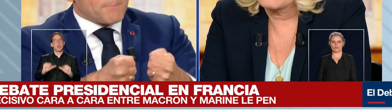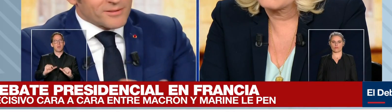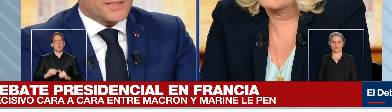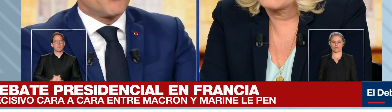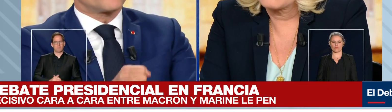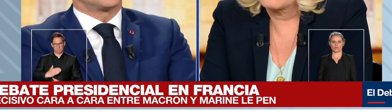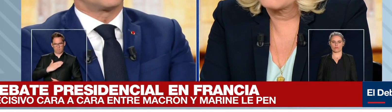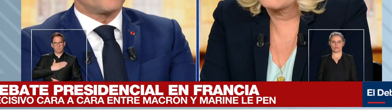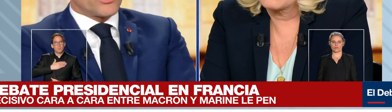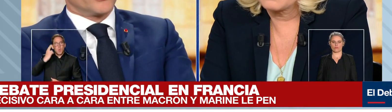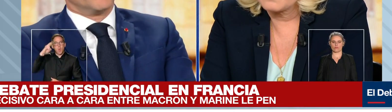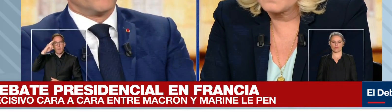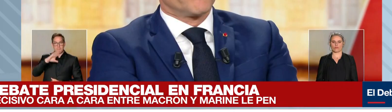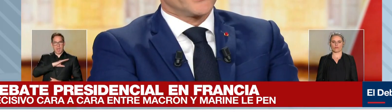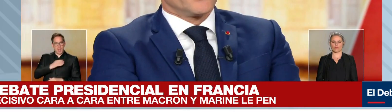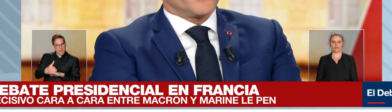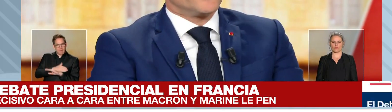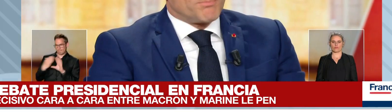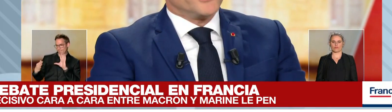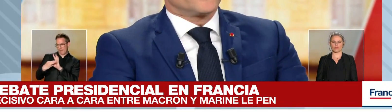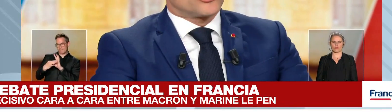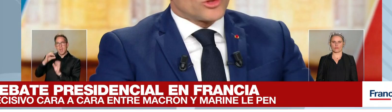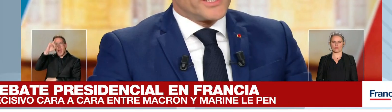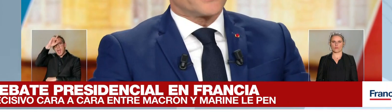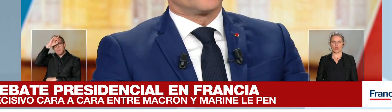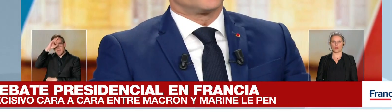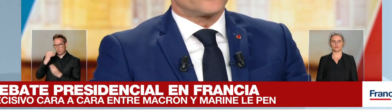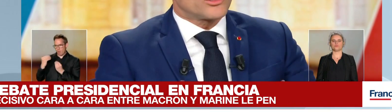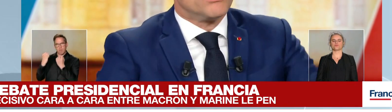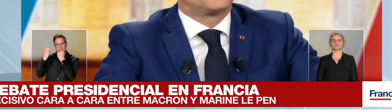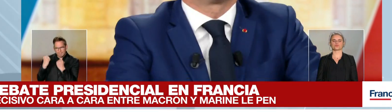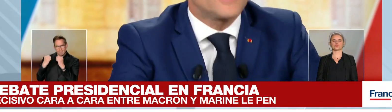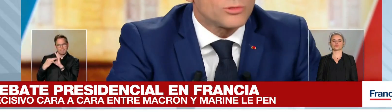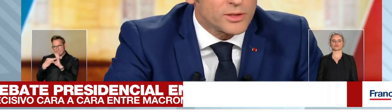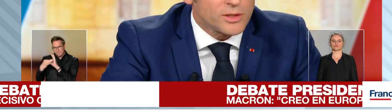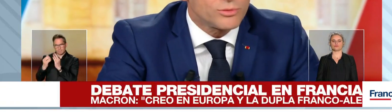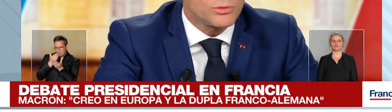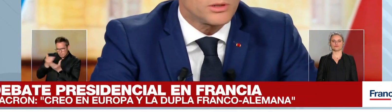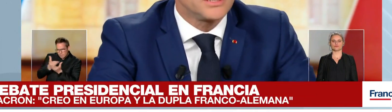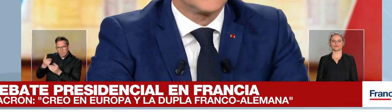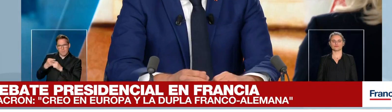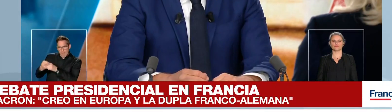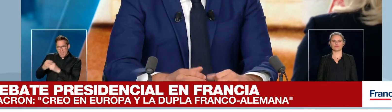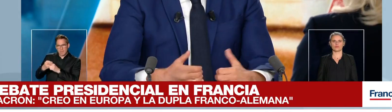Y como europeos, porque hubo primero ese acuerdo franco-alemán, construimos una